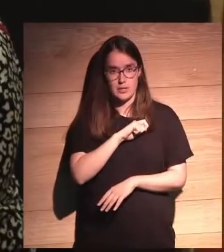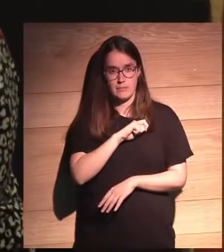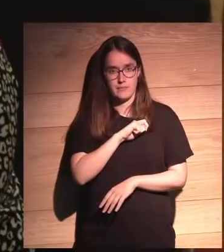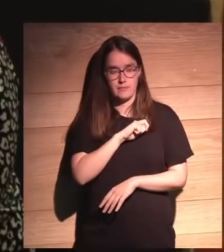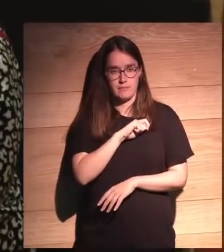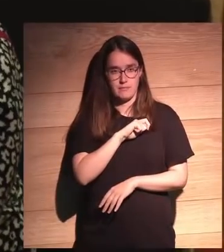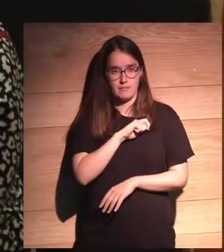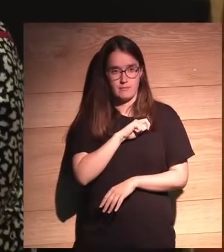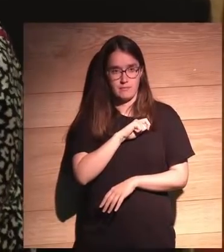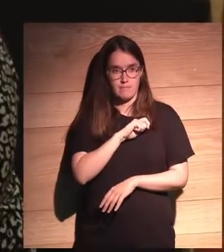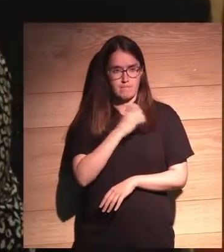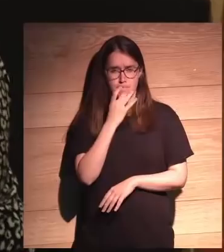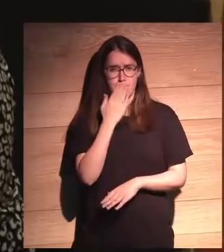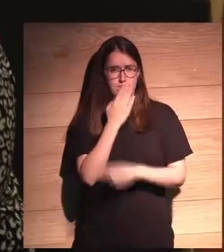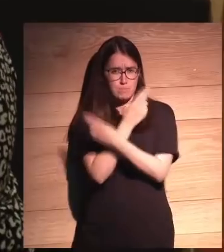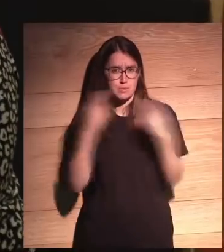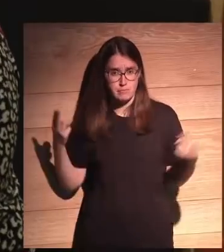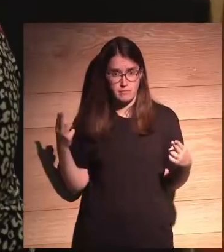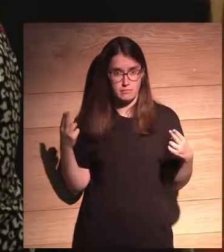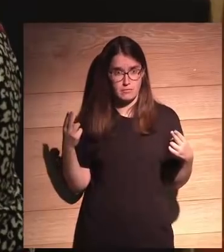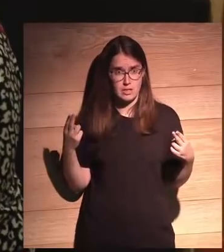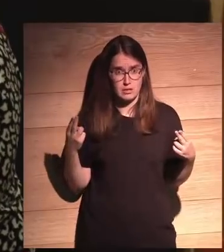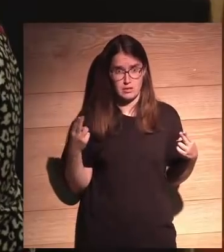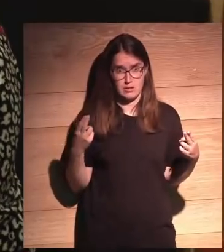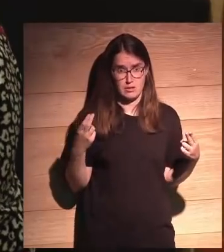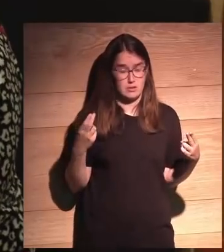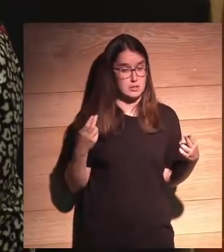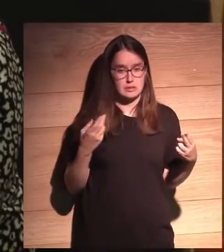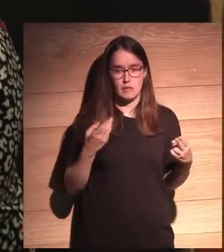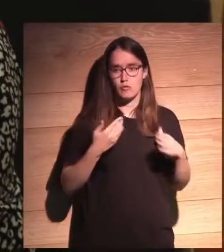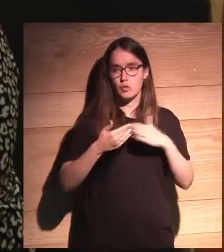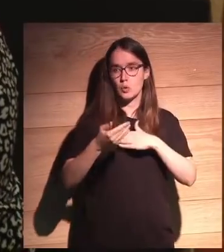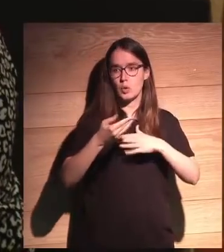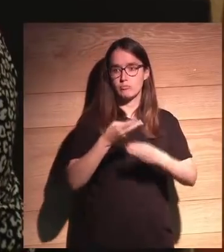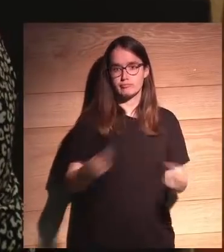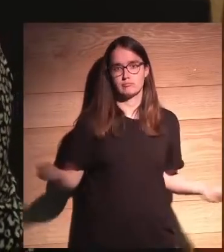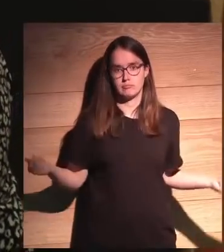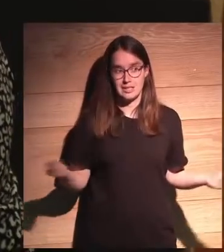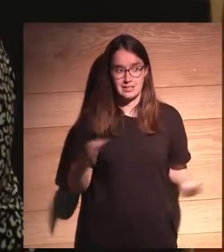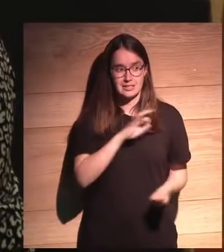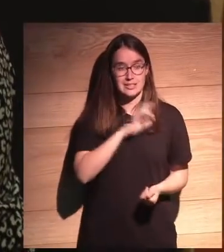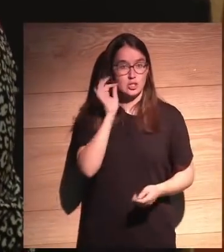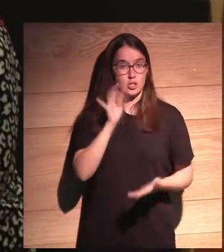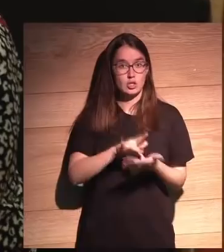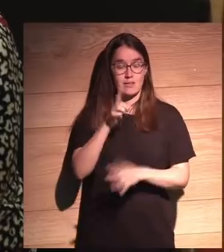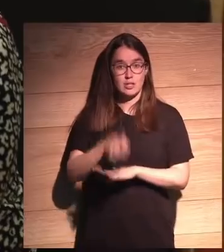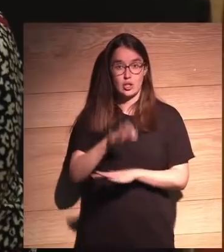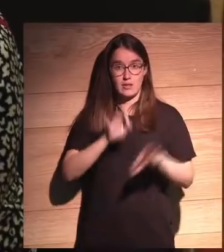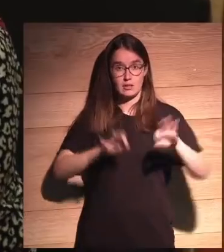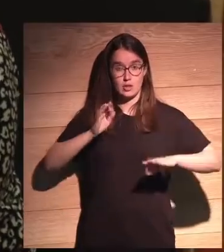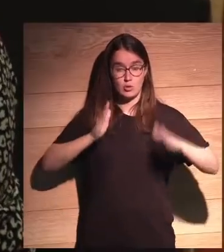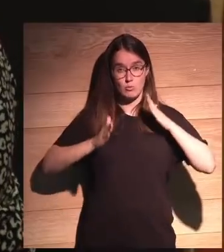las verdaderamente silenciadas, de las que nunca más se supo. Ni de esta señora que fue directora de teatro en un